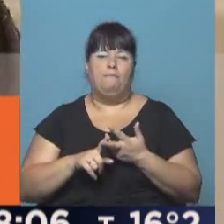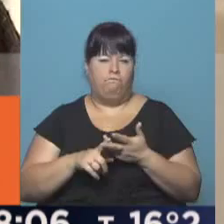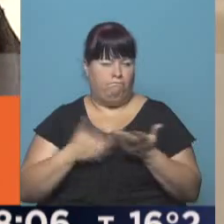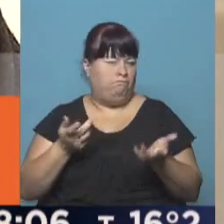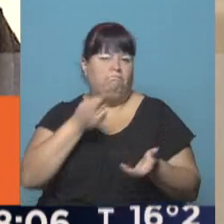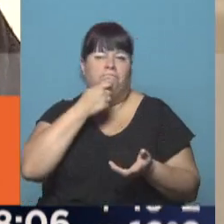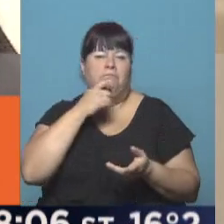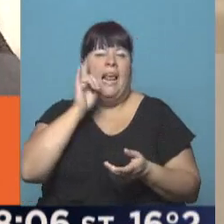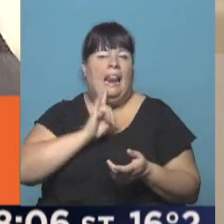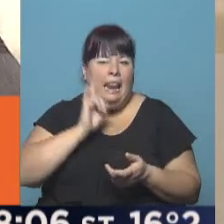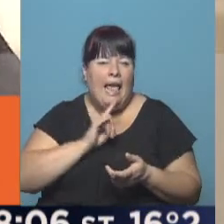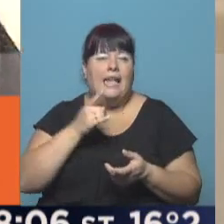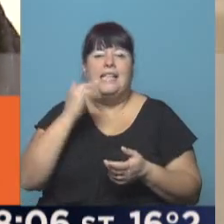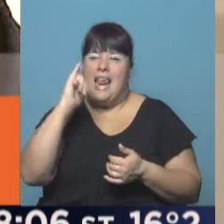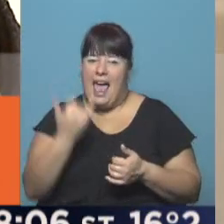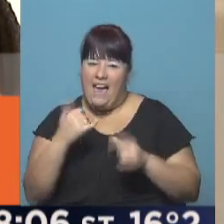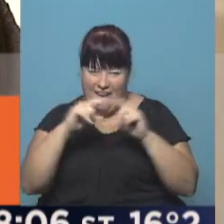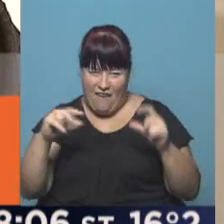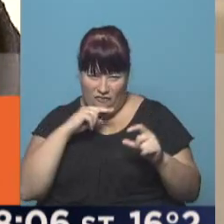por ejemplo, lácteos que sean descremados,